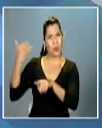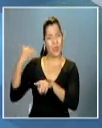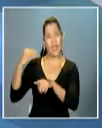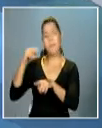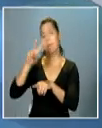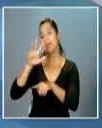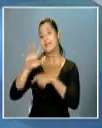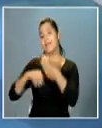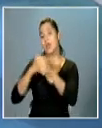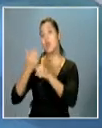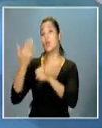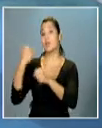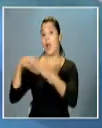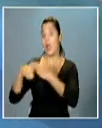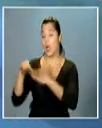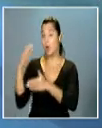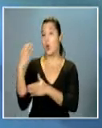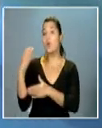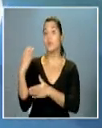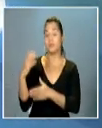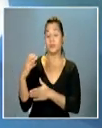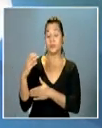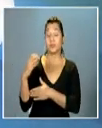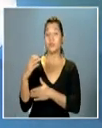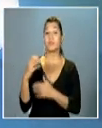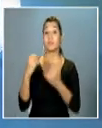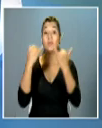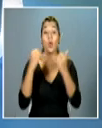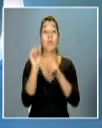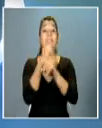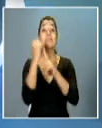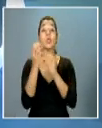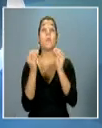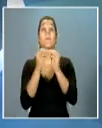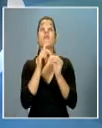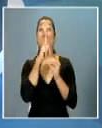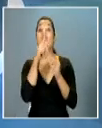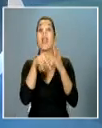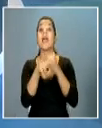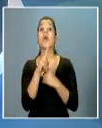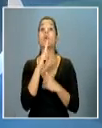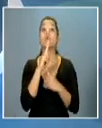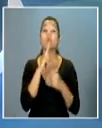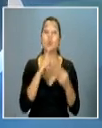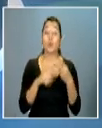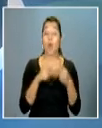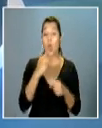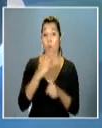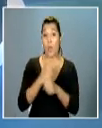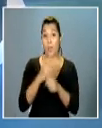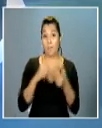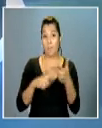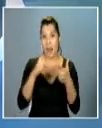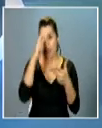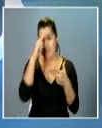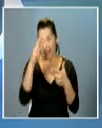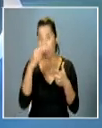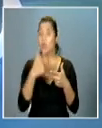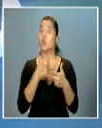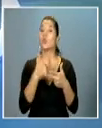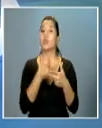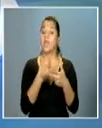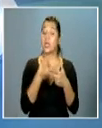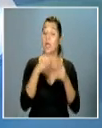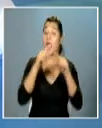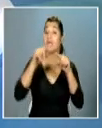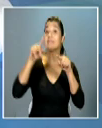años. La realidad que tenemos más inmediata, que serían Honduras, Guatemala y México, que comparten una estadística muy